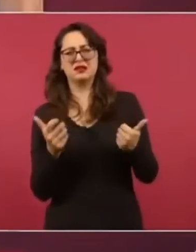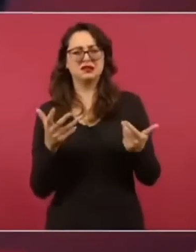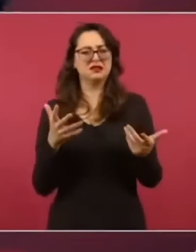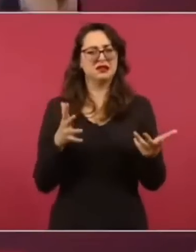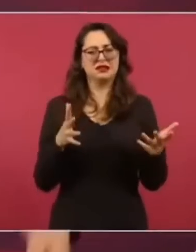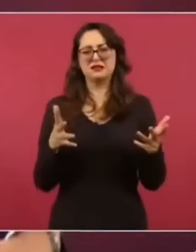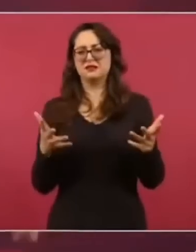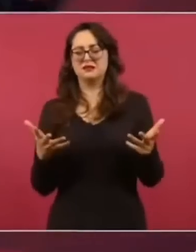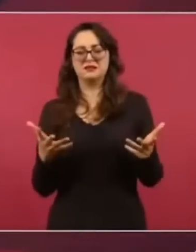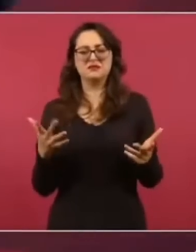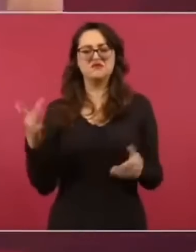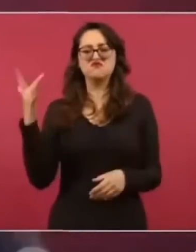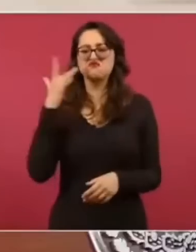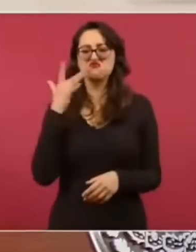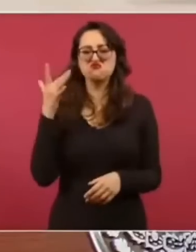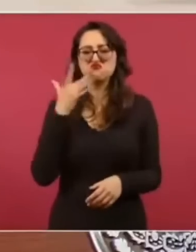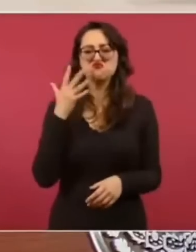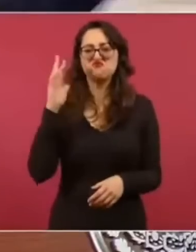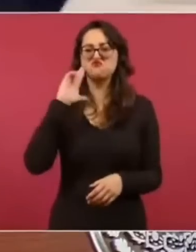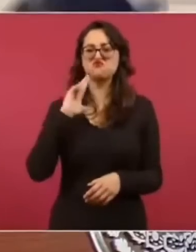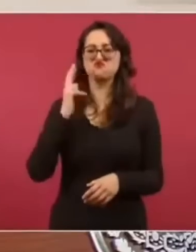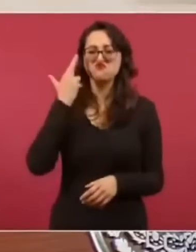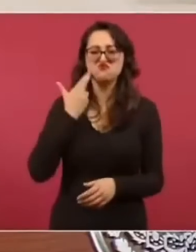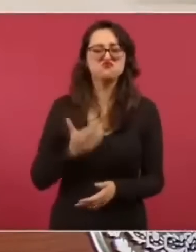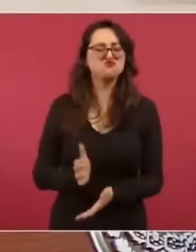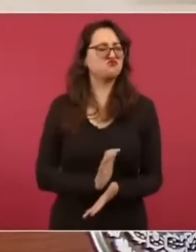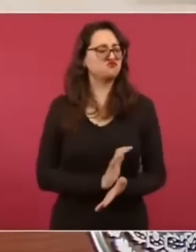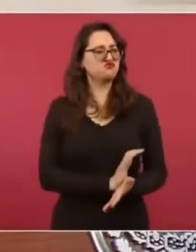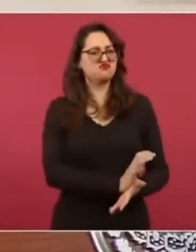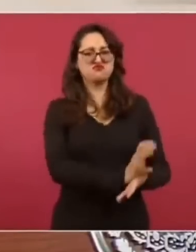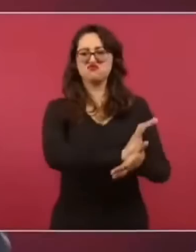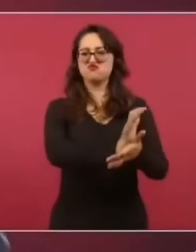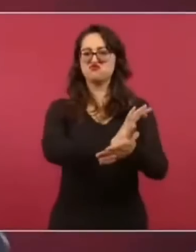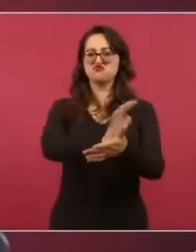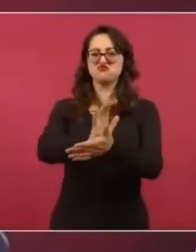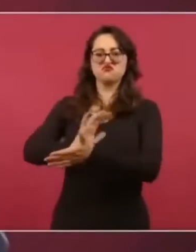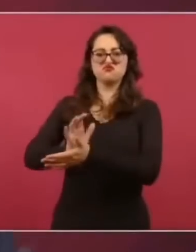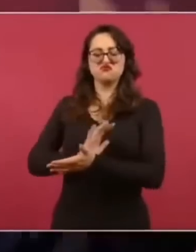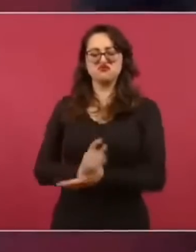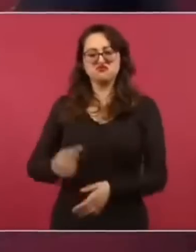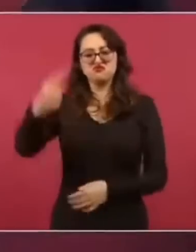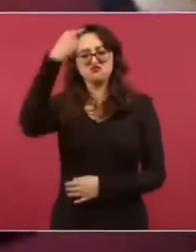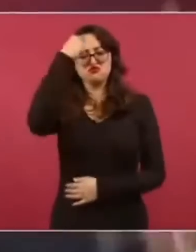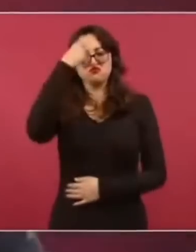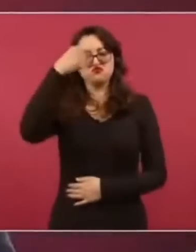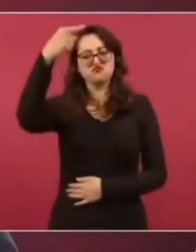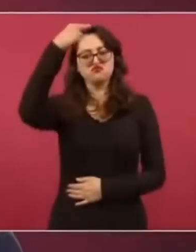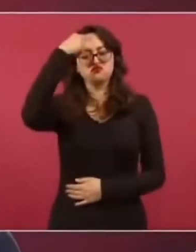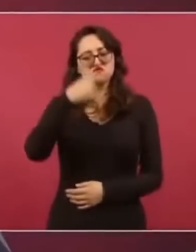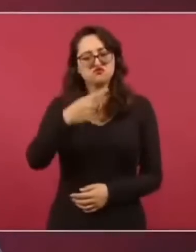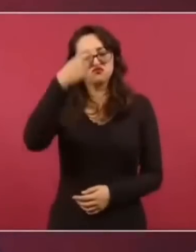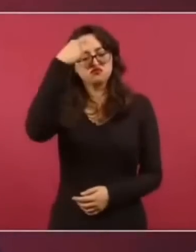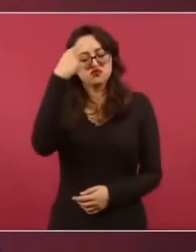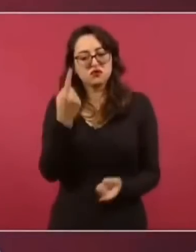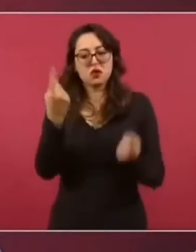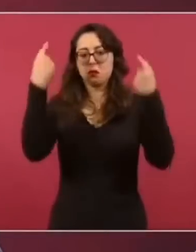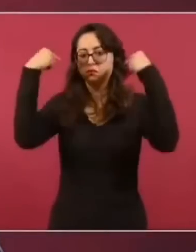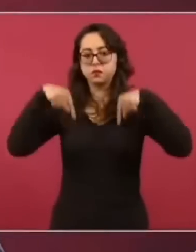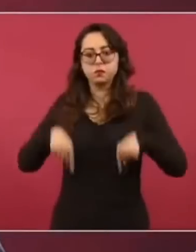El clasismo, el racismo, la discriminación se establecen